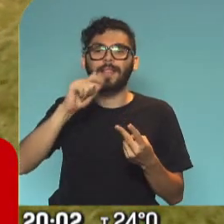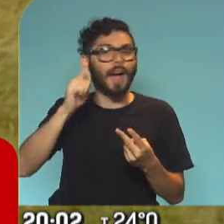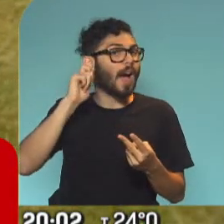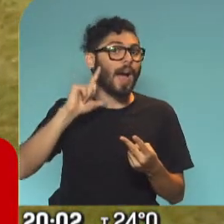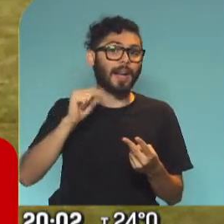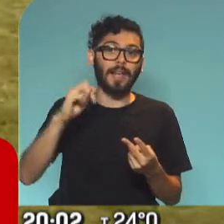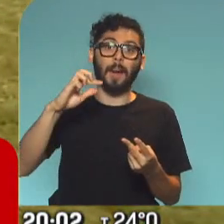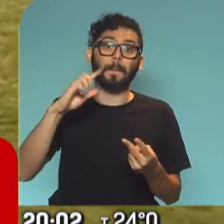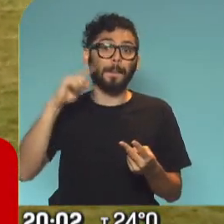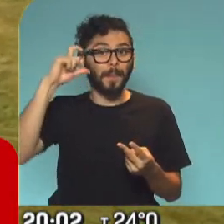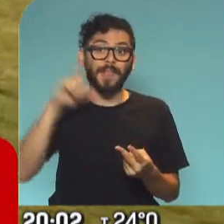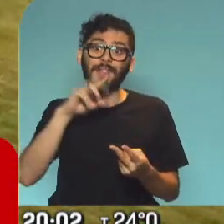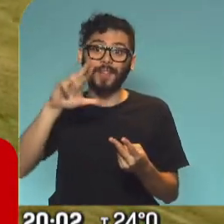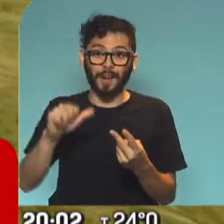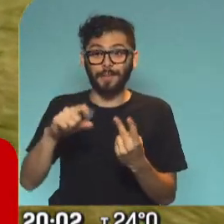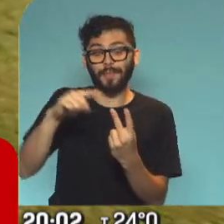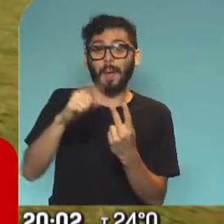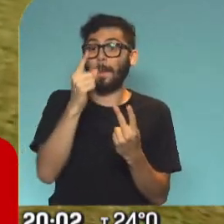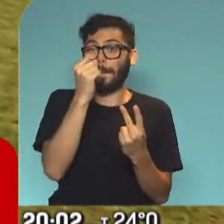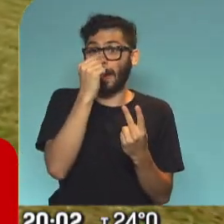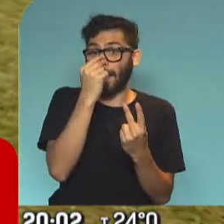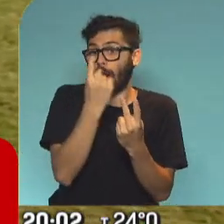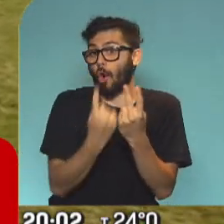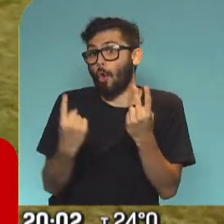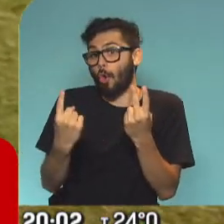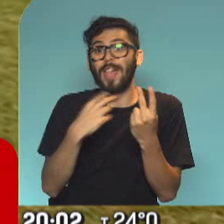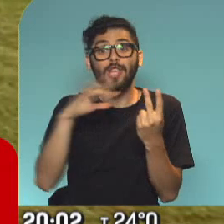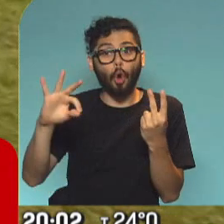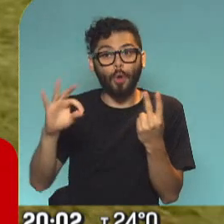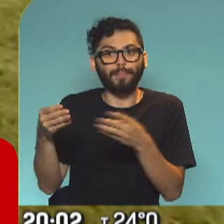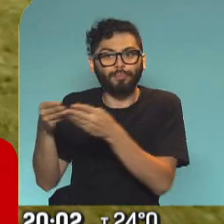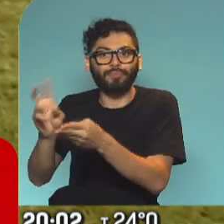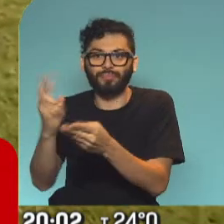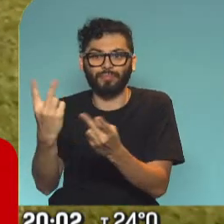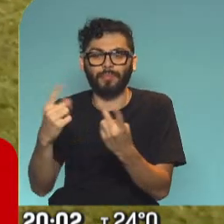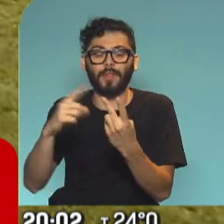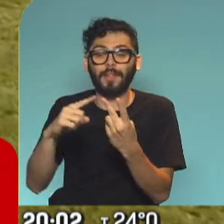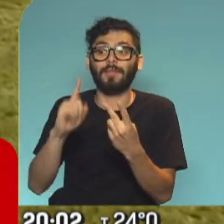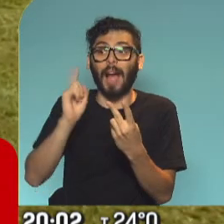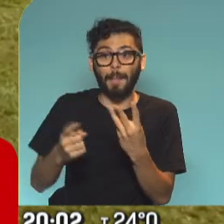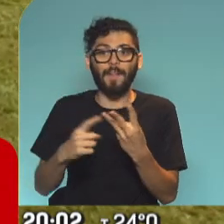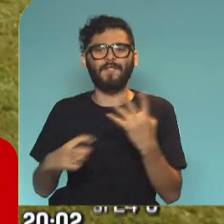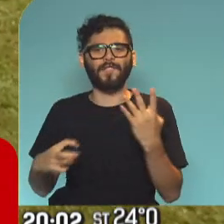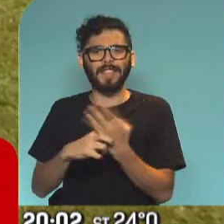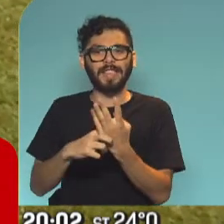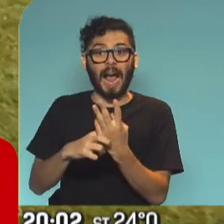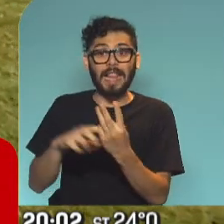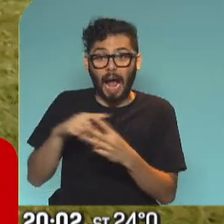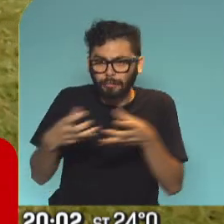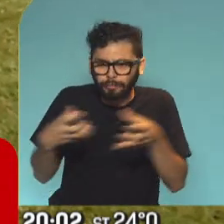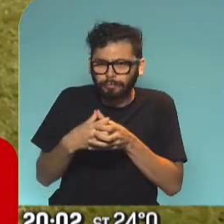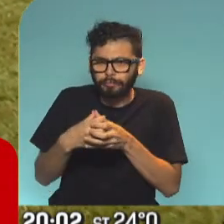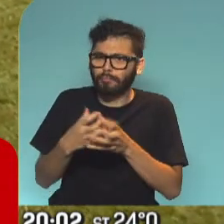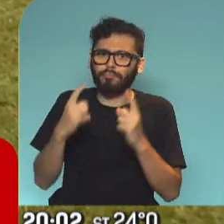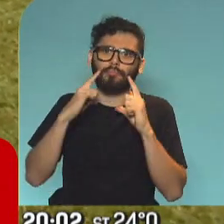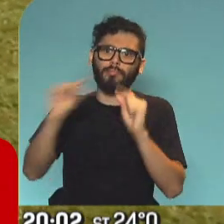querellante y además padre de uno de los 44 muertos, y también la fiscalía, dijeron aquí todavía falta